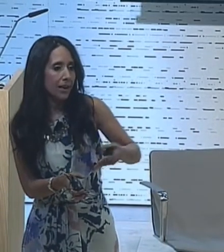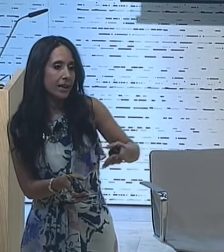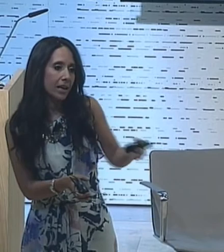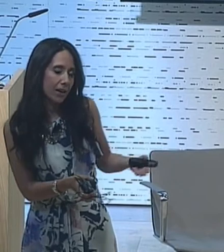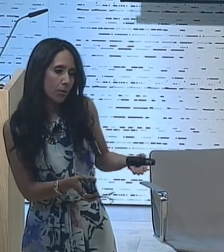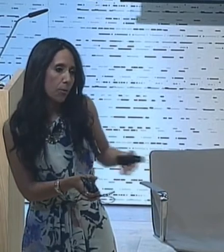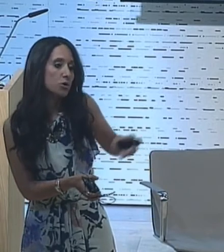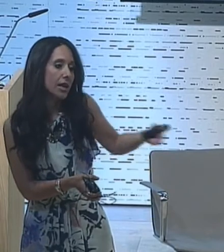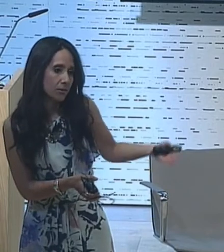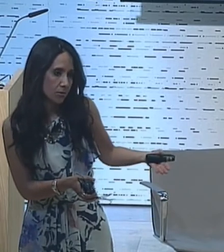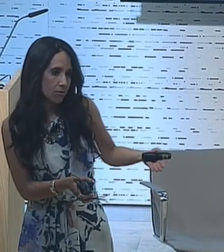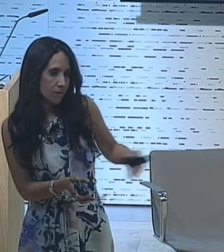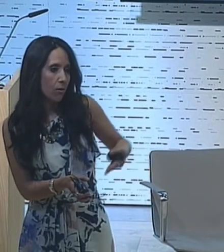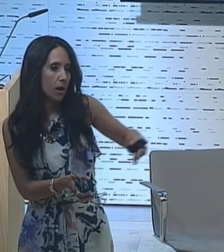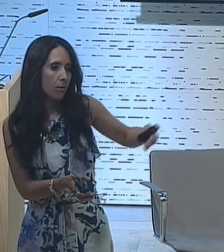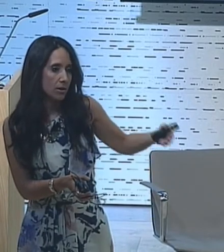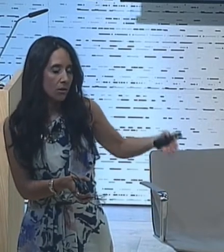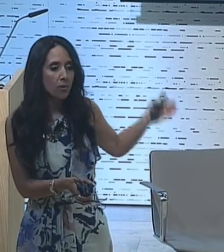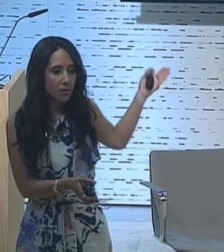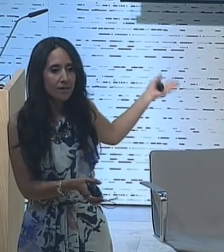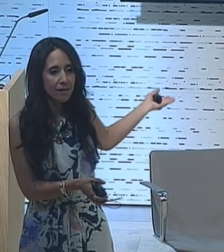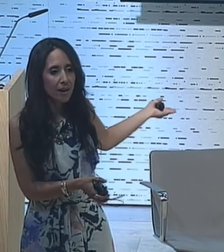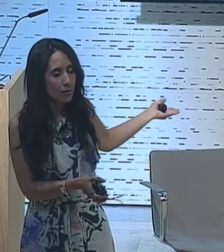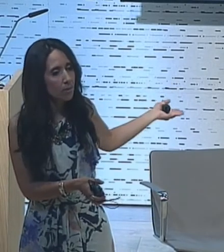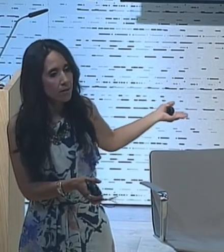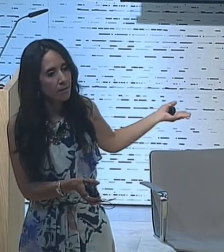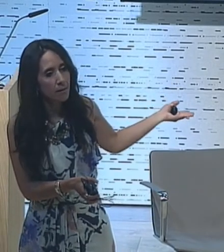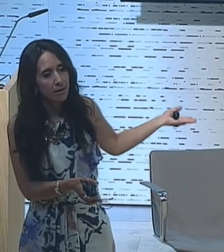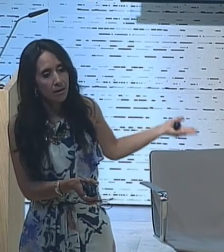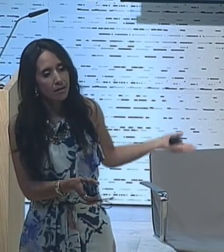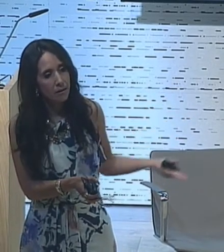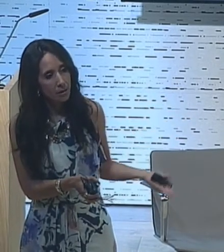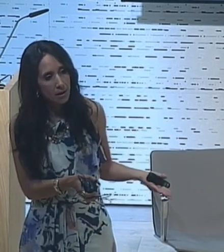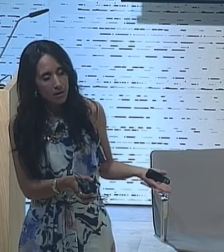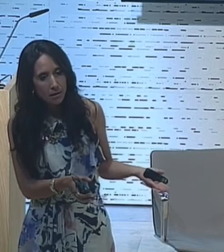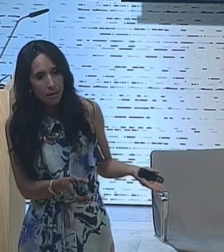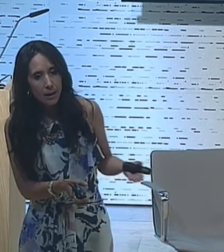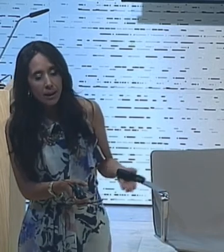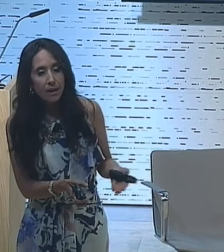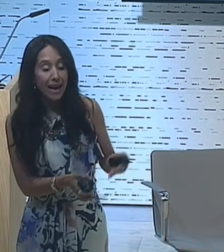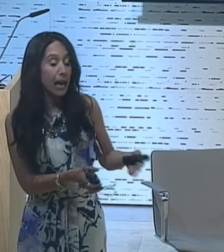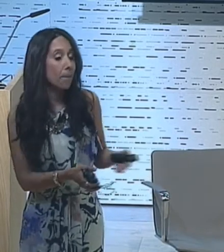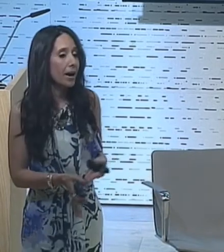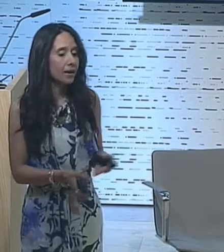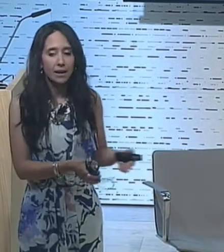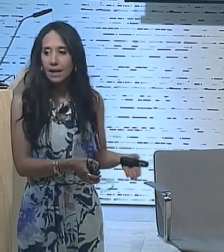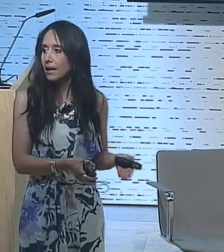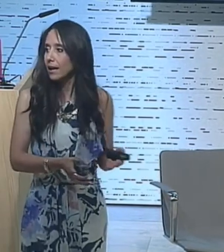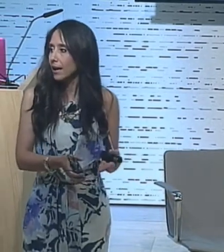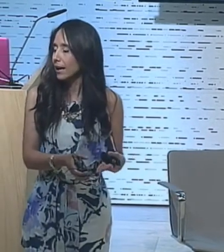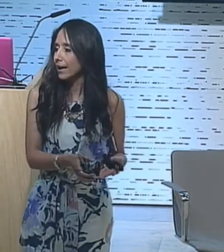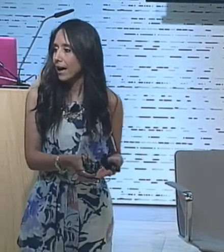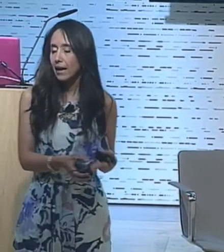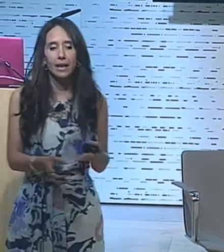para poder ir creando proyectos de colaboración donde se desarrollen precisamente estas habilidades. Y a la par